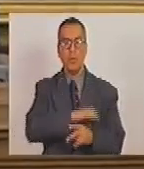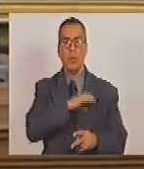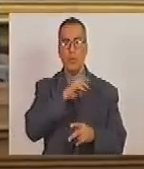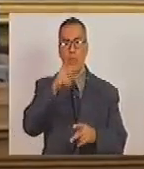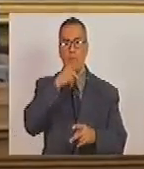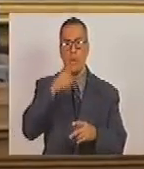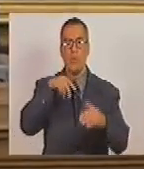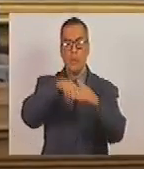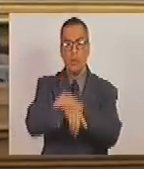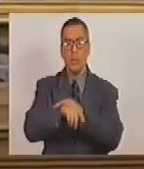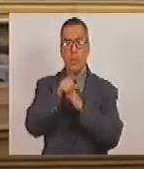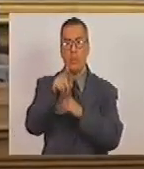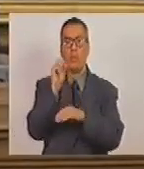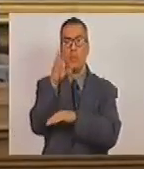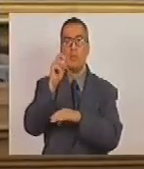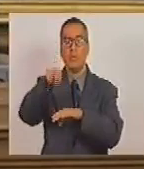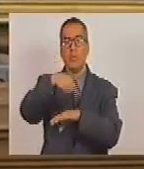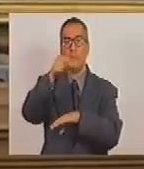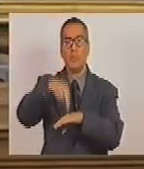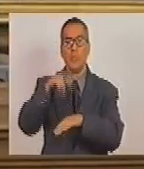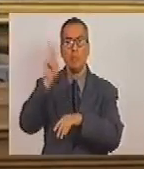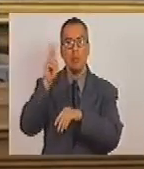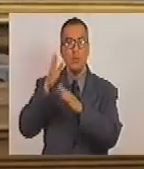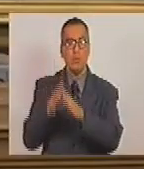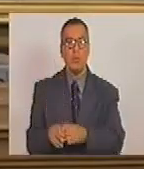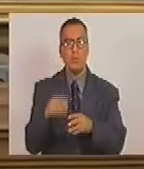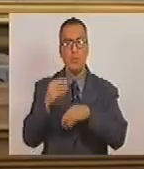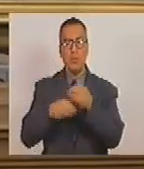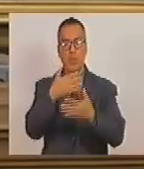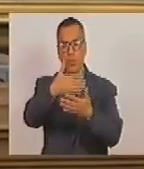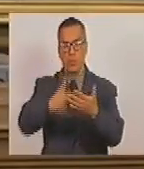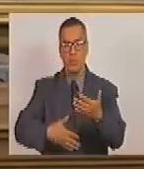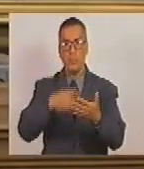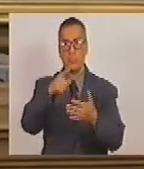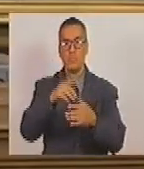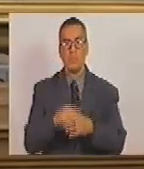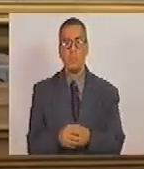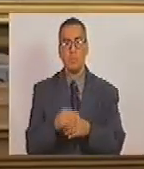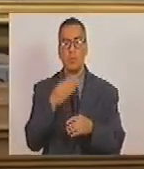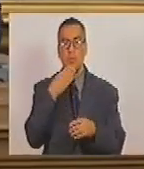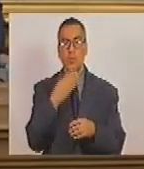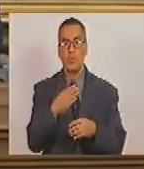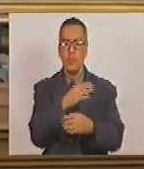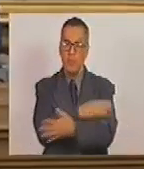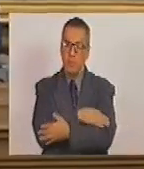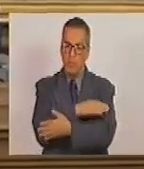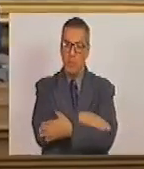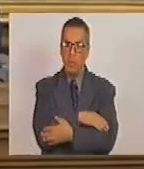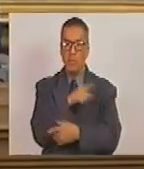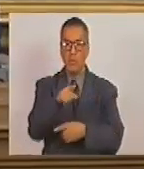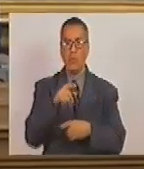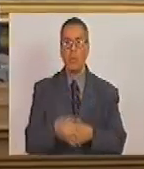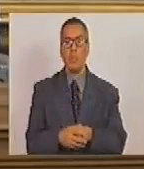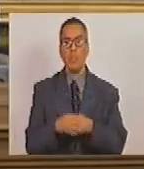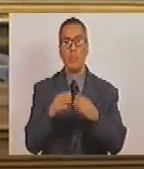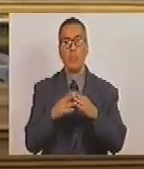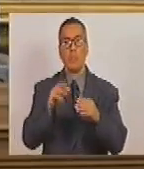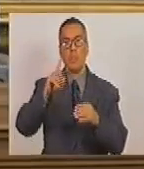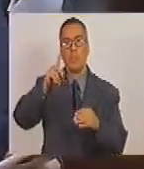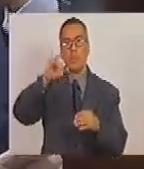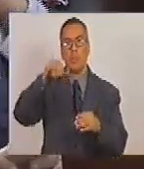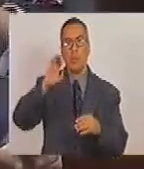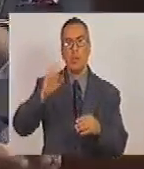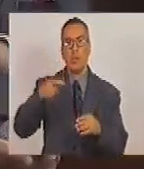Política Interior de la Asamblea Nacional de Venezuela, emitir carta de felicitación a Monseñor Diego Padrón,